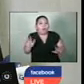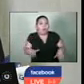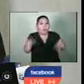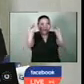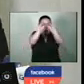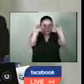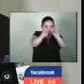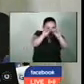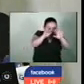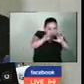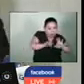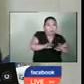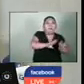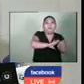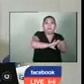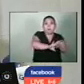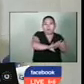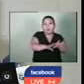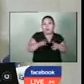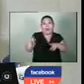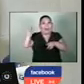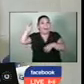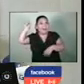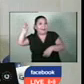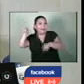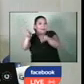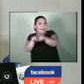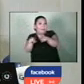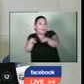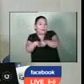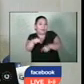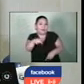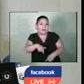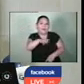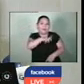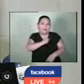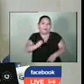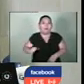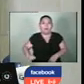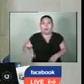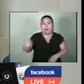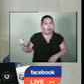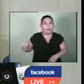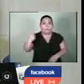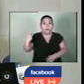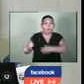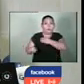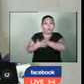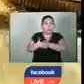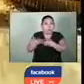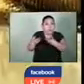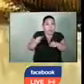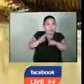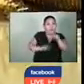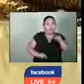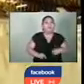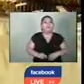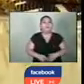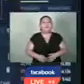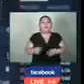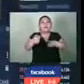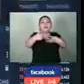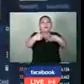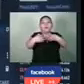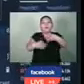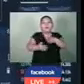billetera electrónica, donde nuestros hermanos acá en El Salvador van a recibir dólares si quieren dólares. La entrada en vigencia